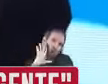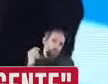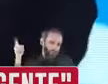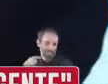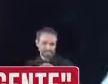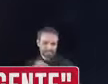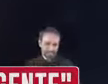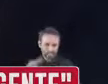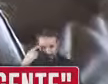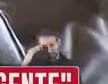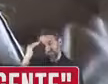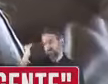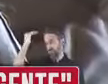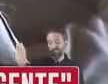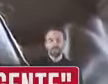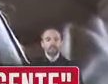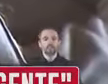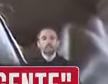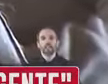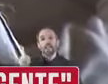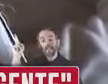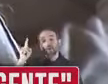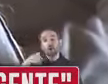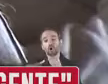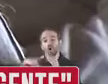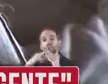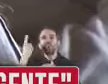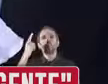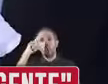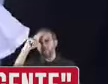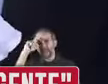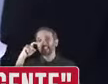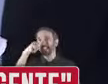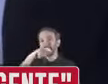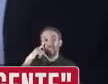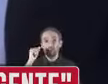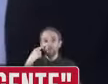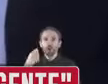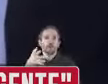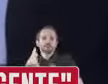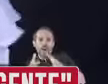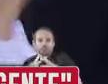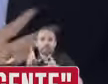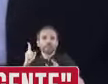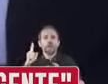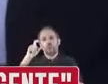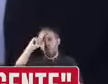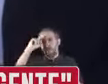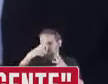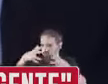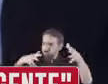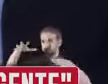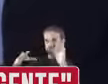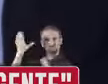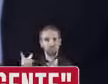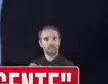chapó un un hospital en 710 y se acuerdan que había imagen que habían construido a un hospital gigantesco en 7 10